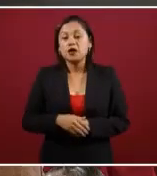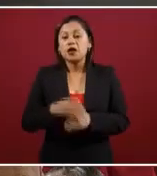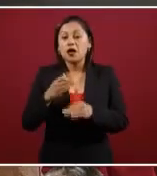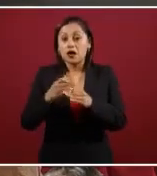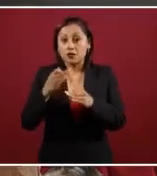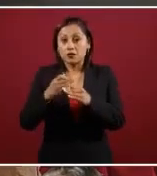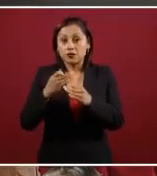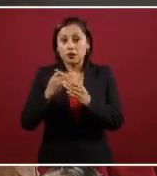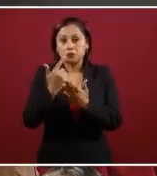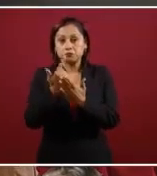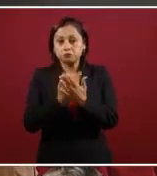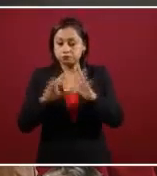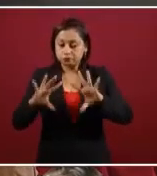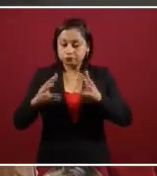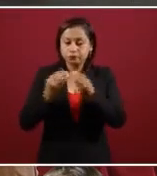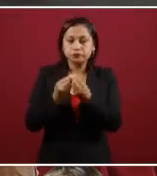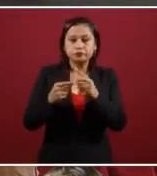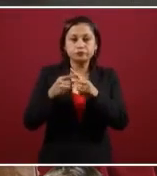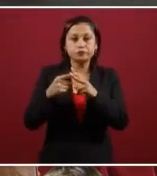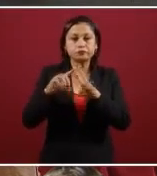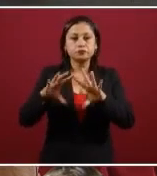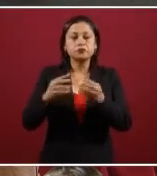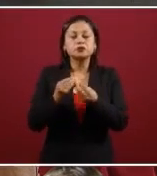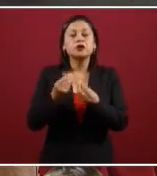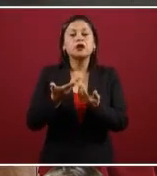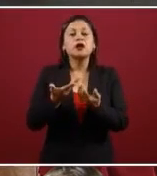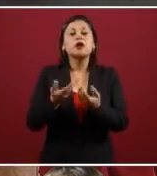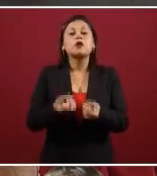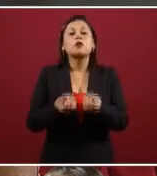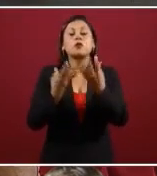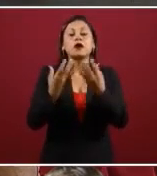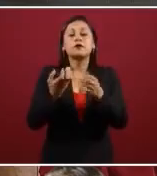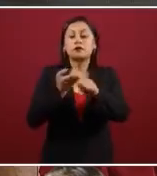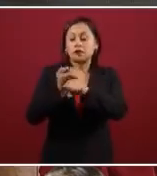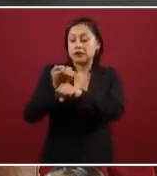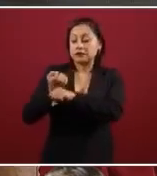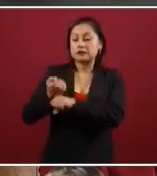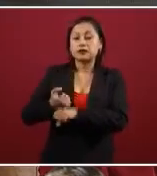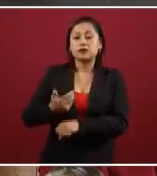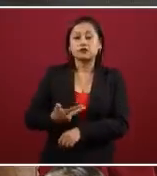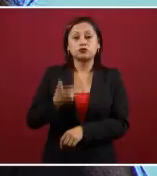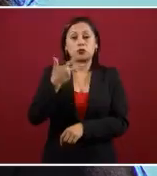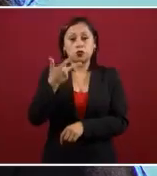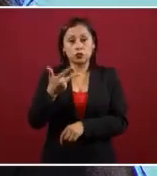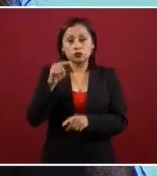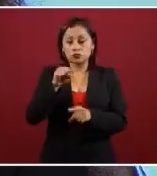una sumatoria y nos damos cuenta que en los ocho estados donde está Sembrando Vida